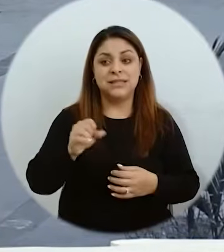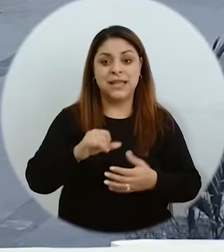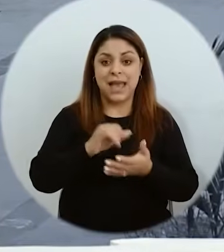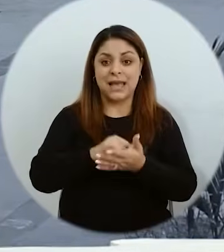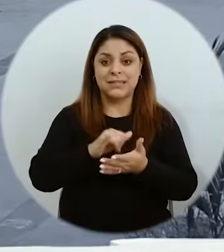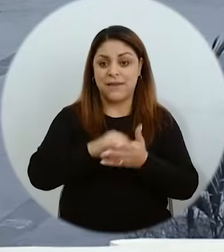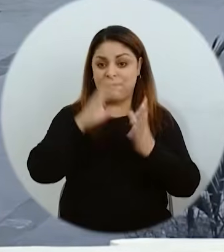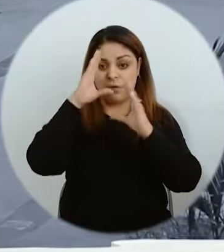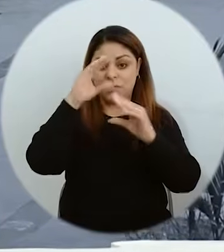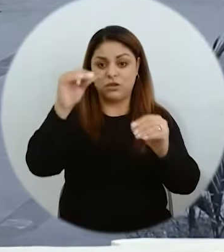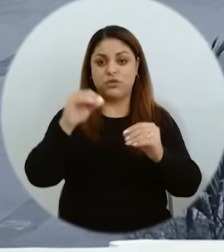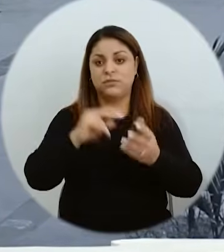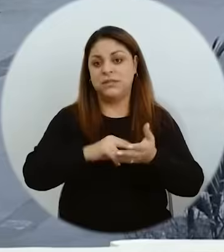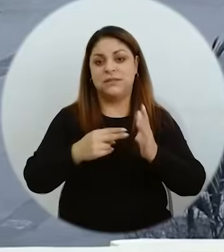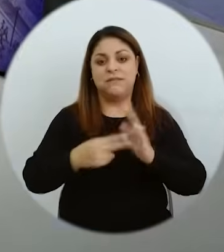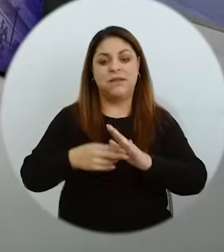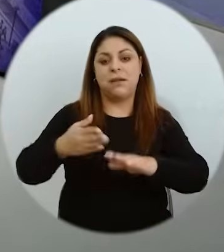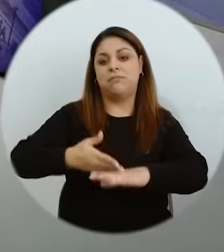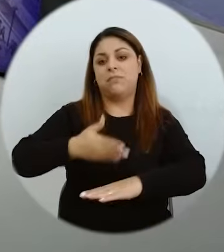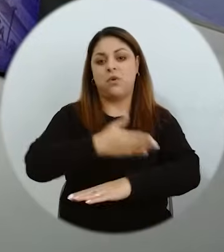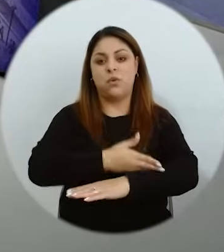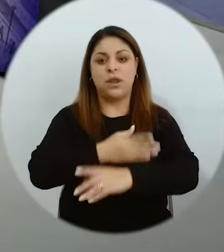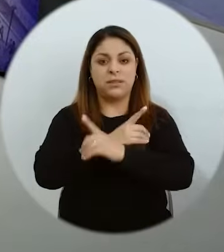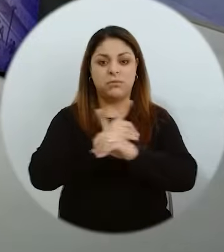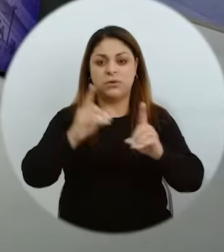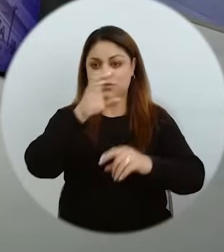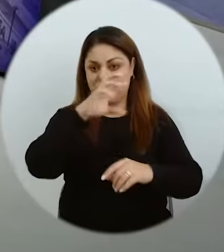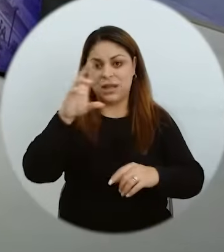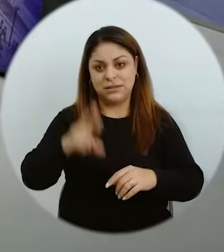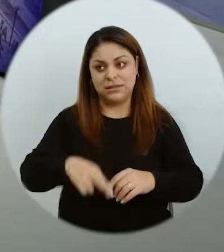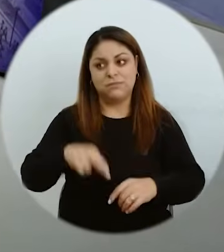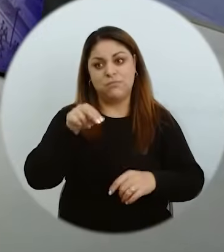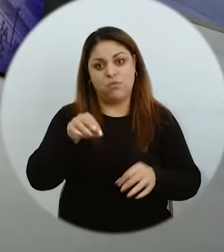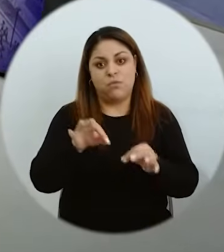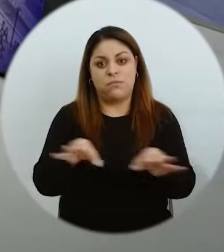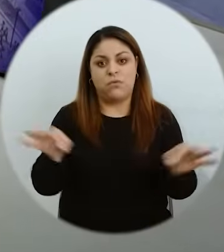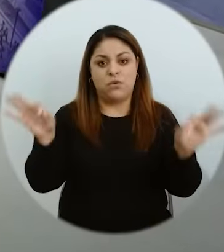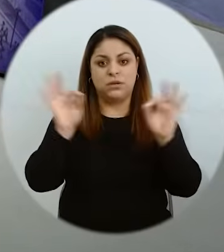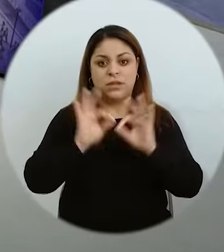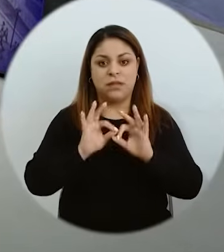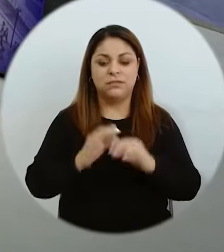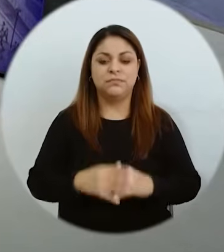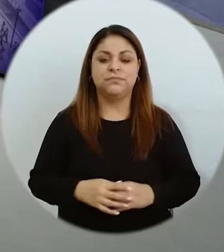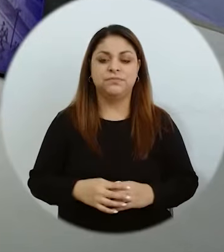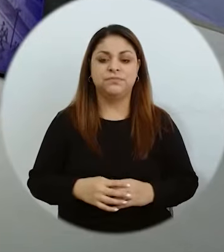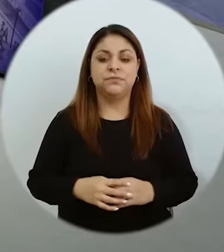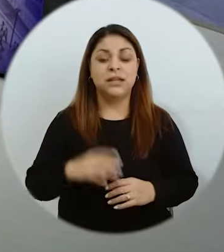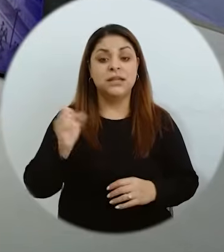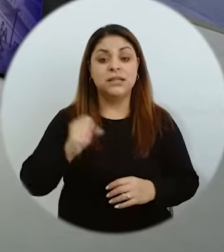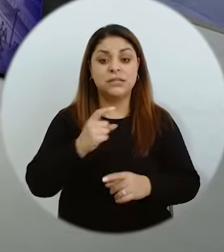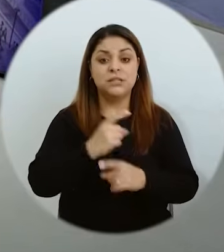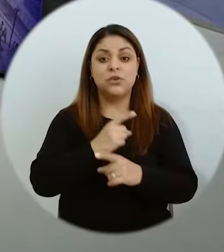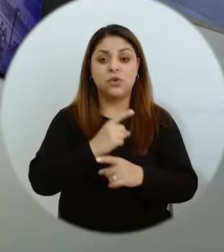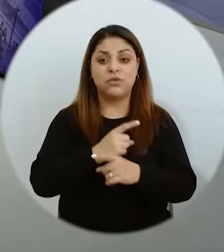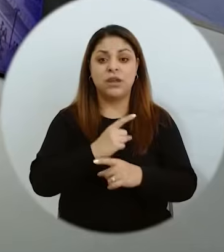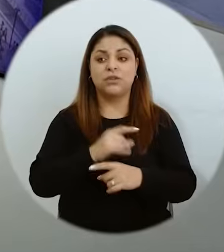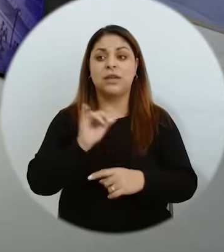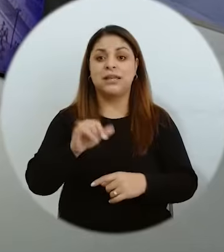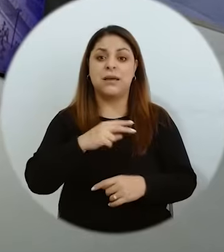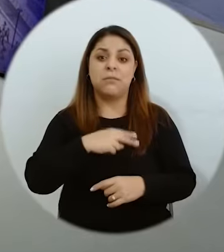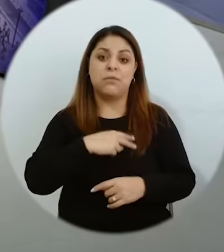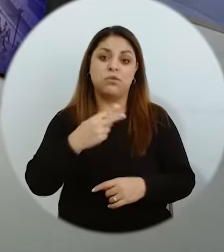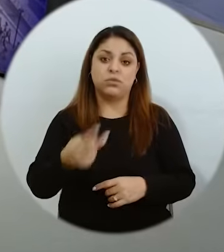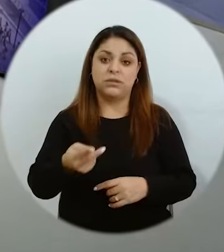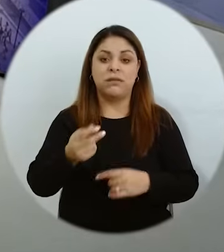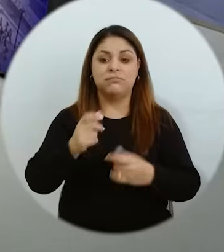Judicial en el mundo. Sí, es información que se traduce en una mejora de la democracia costarricense, que es tal vez lo más importante. Sí, claro.